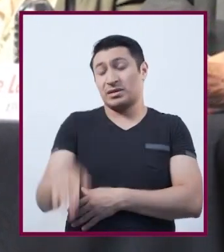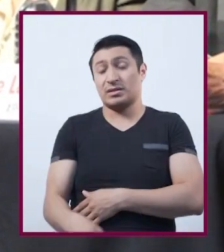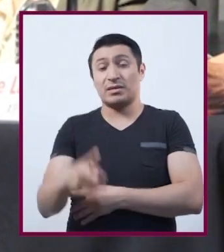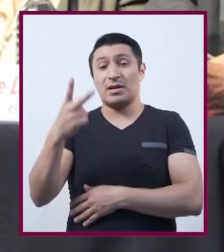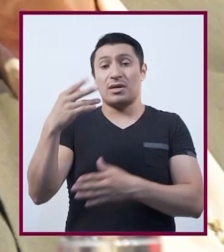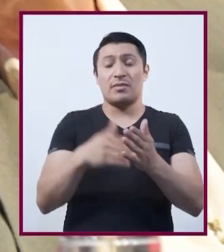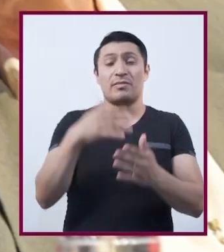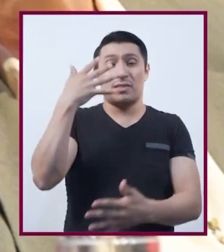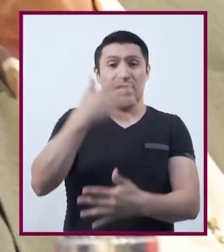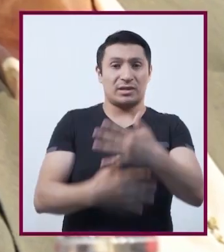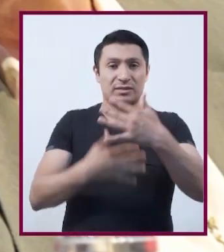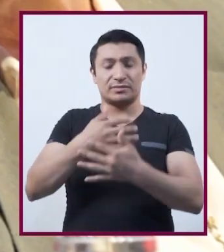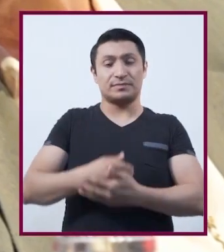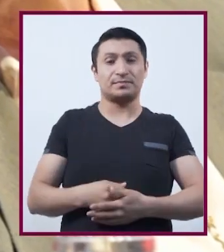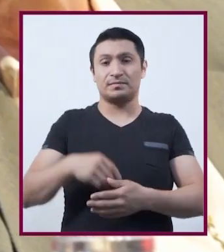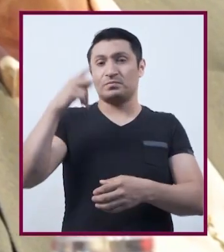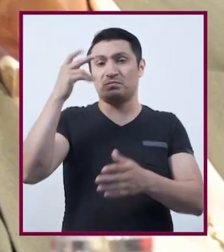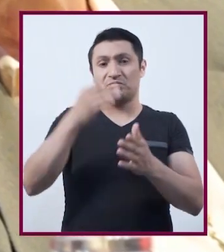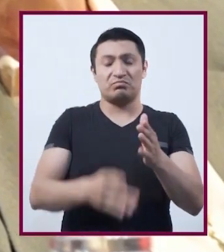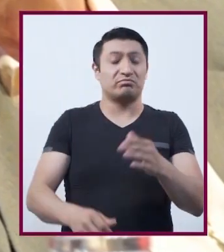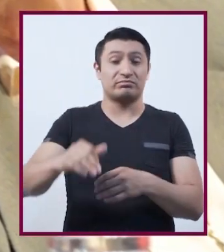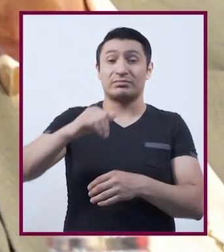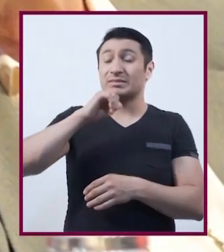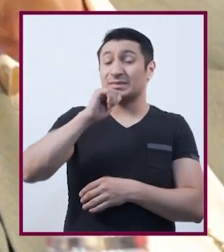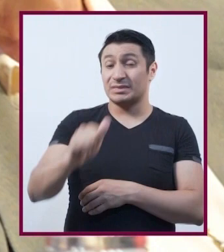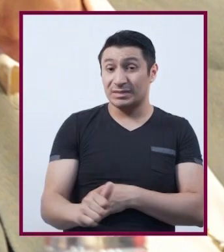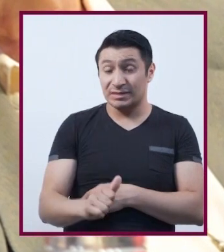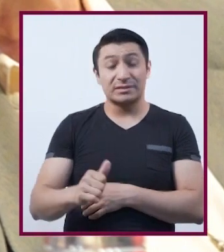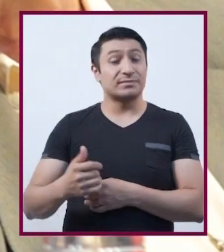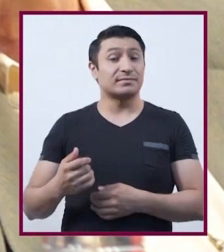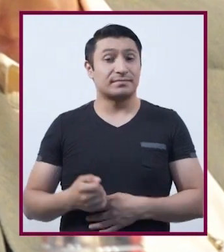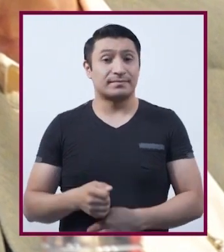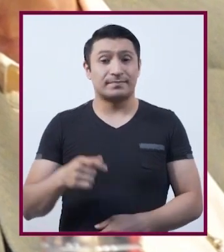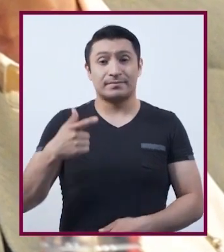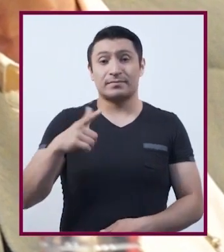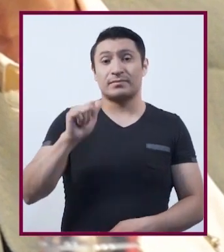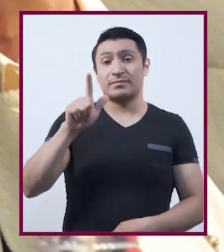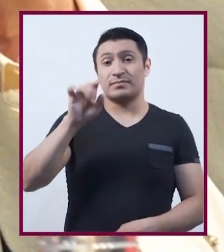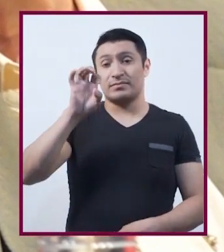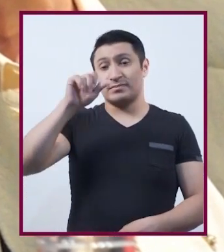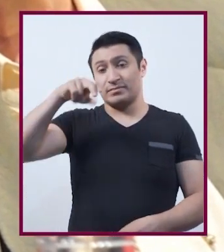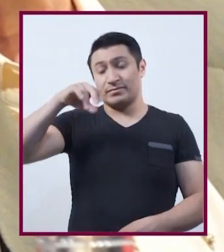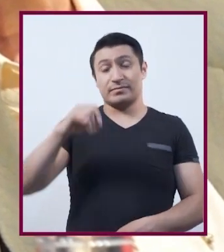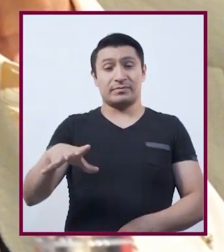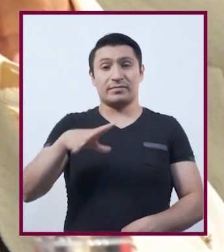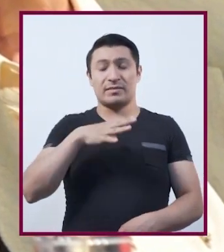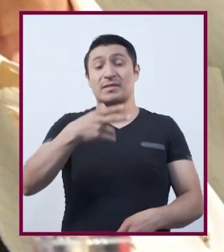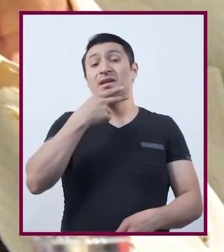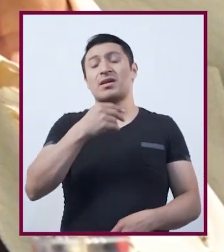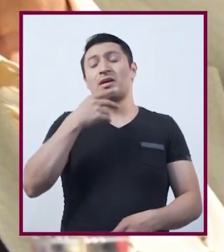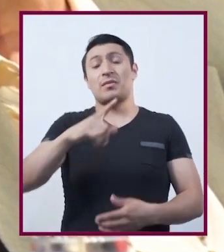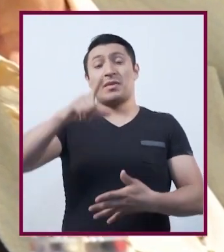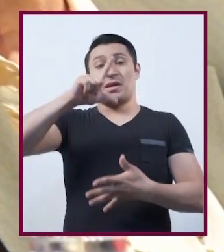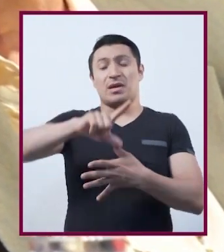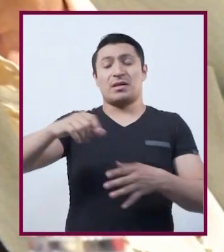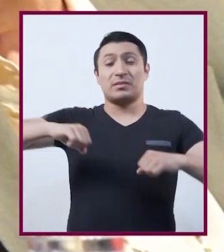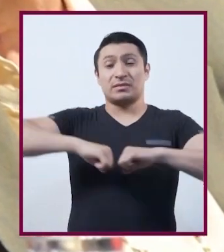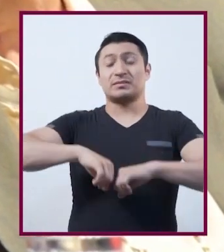sin fronteras, con presencia en prácticamente todas las naciones de habla hispana y portuguesa en el